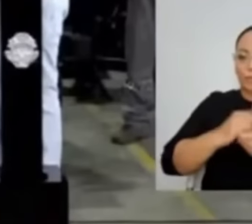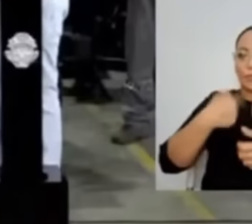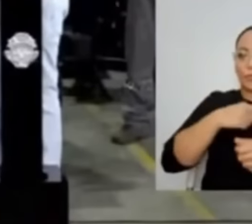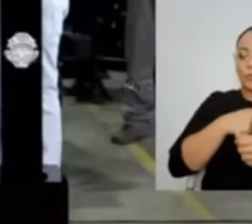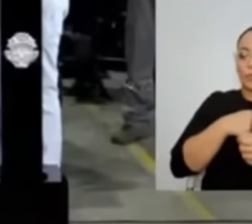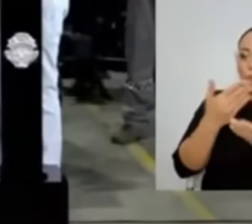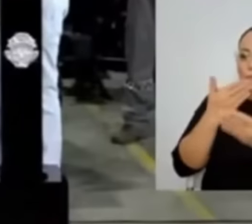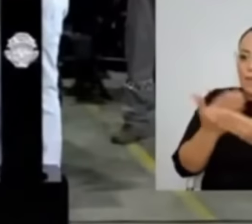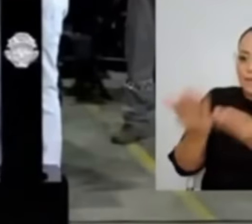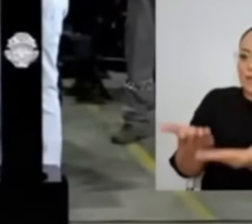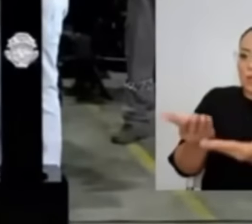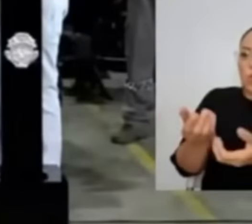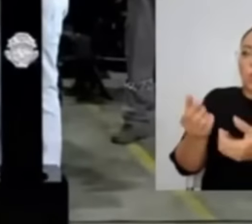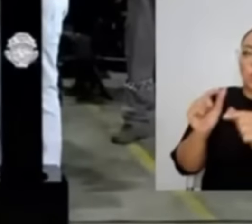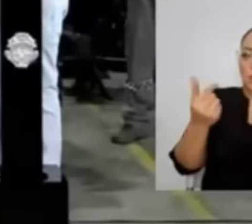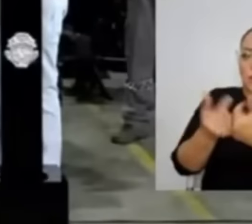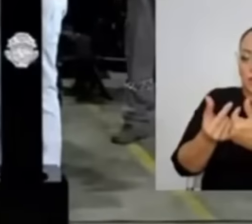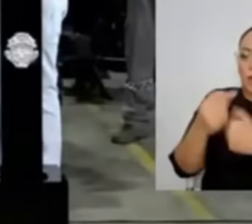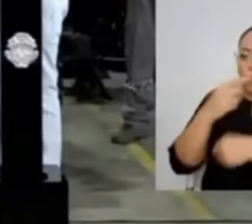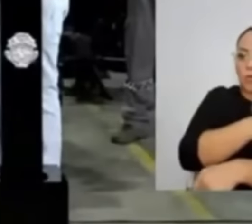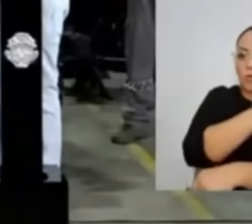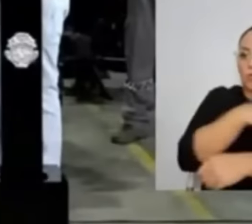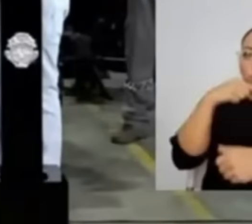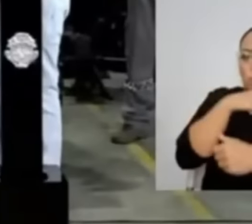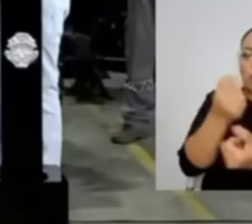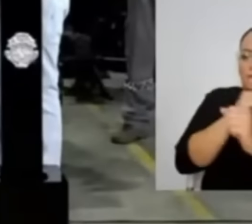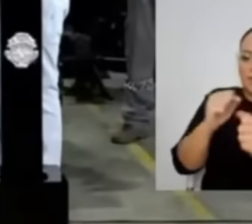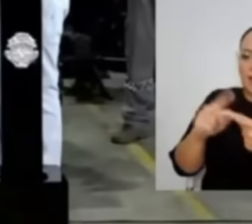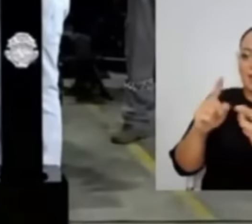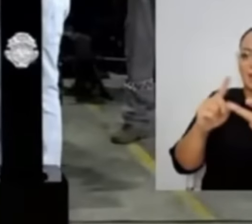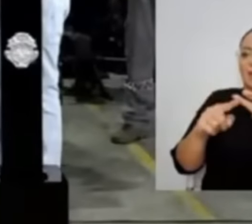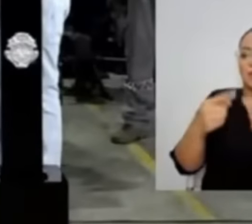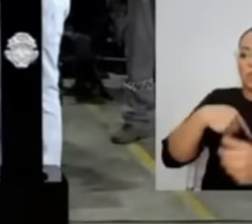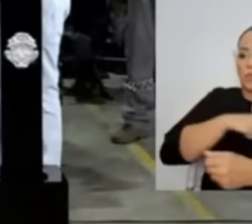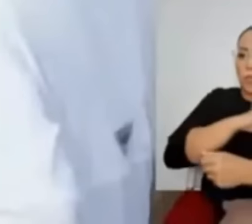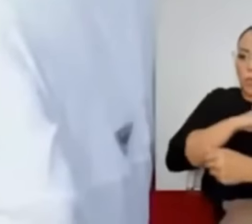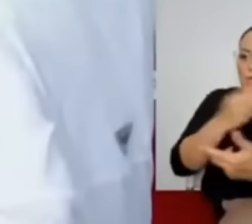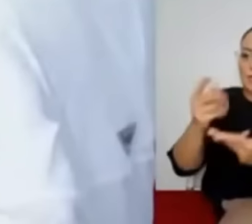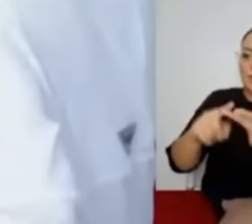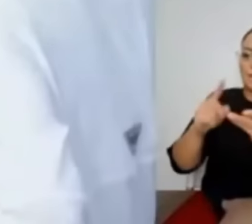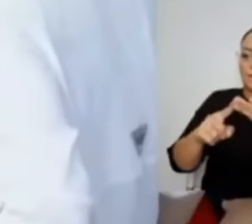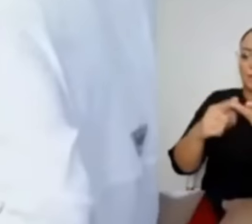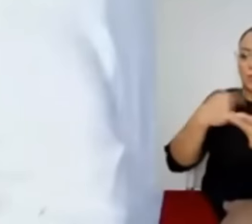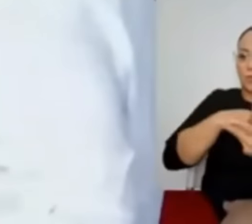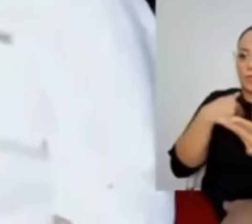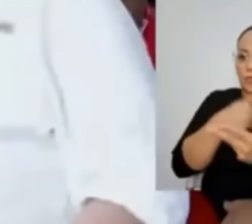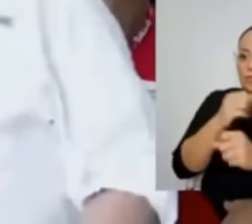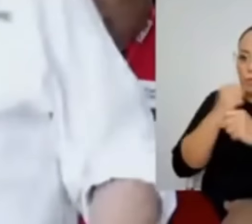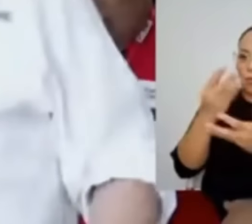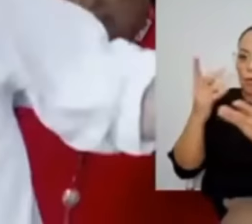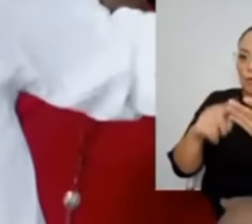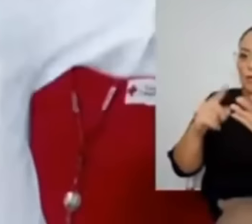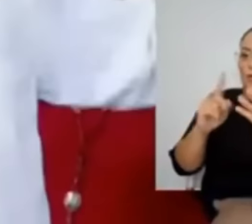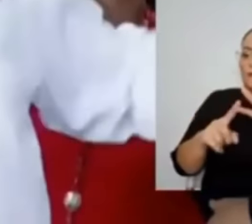benemérito cuerpo de Cruz Roja Rescate, nuestra policía, nuestro Ministerio de Seguridad